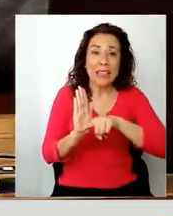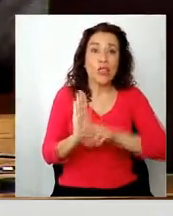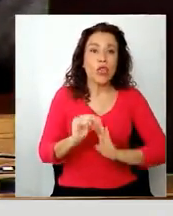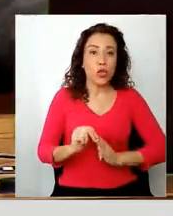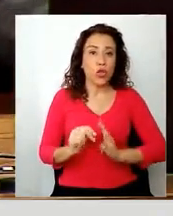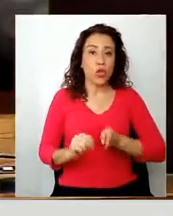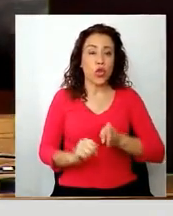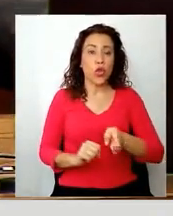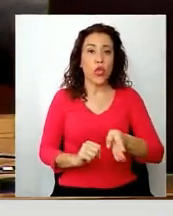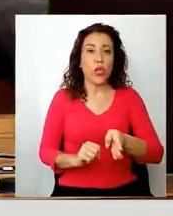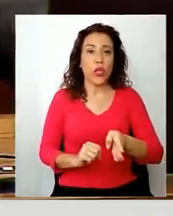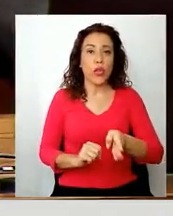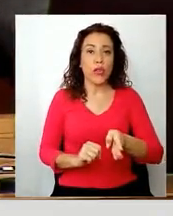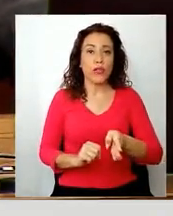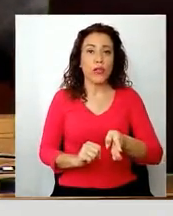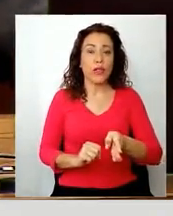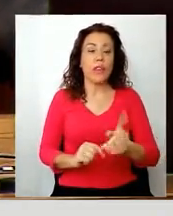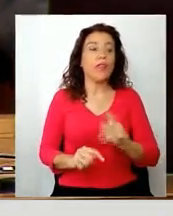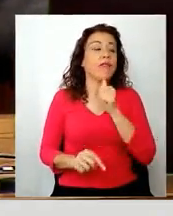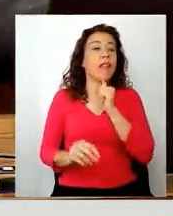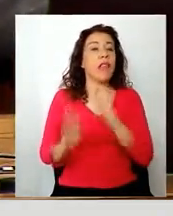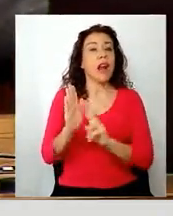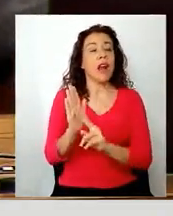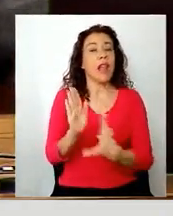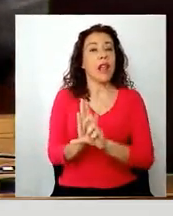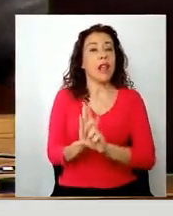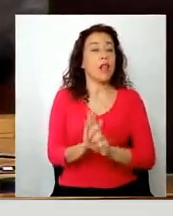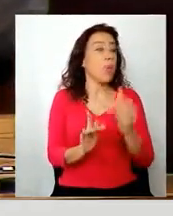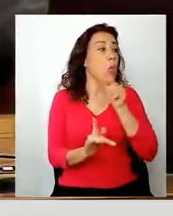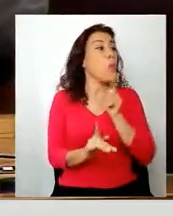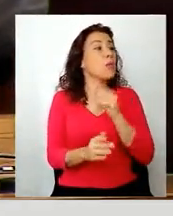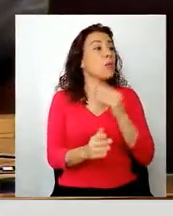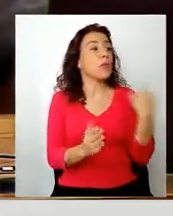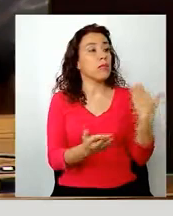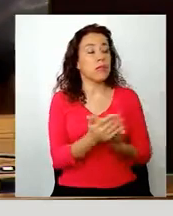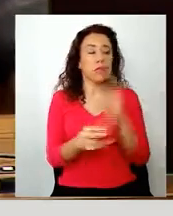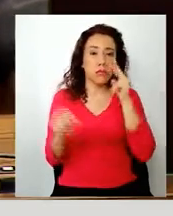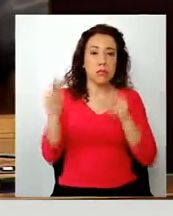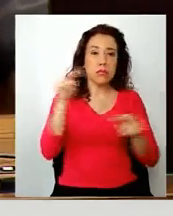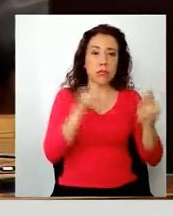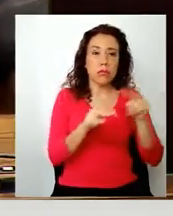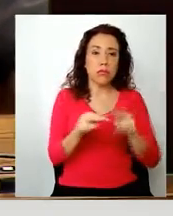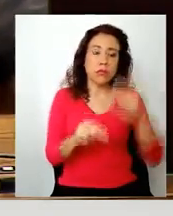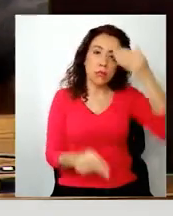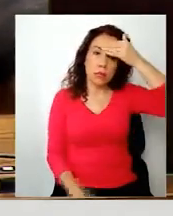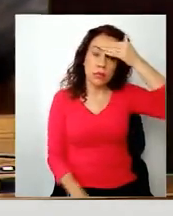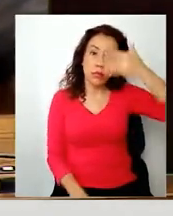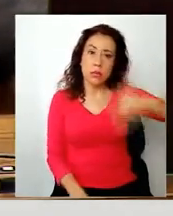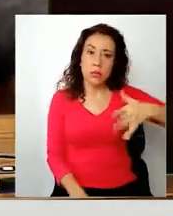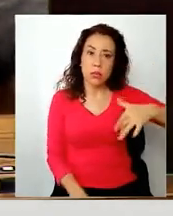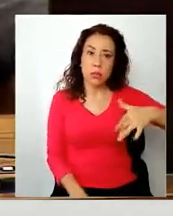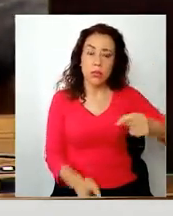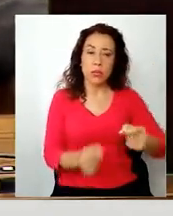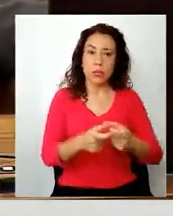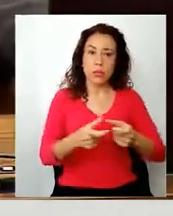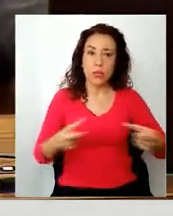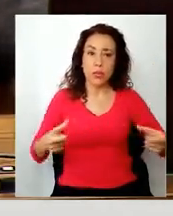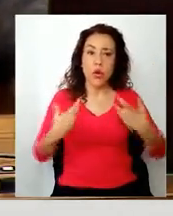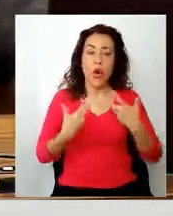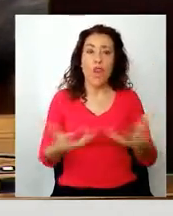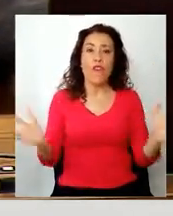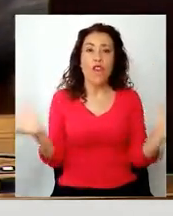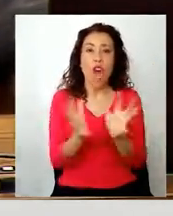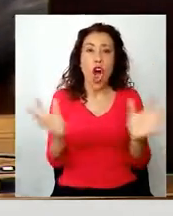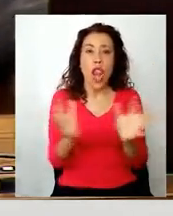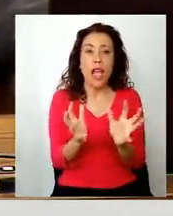sin regulación en el último tiempo se absorba ha observado un preocupante incremento de la violencia a través de